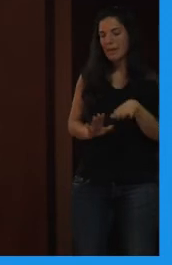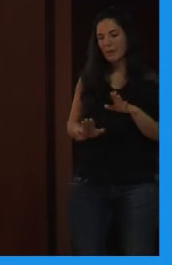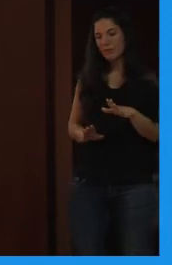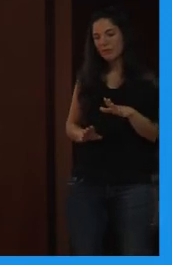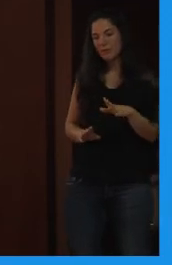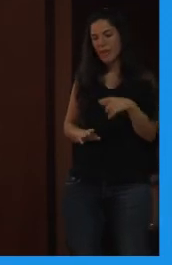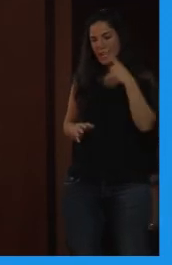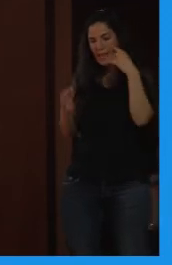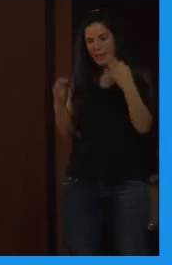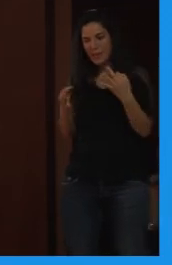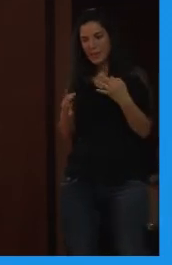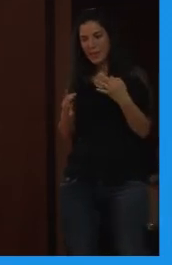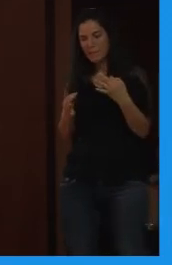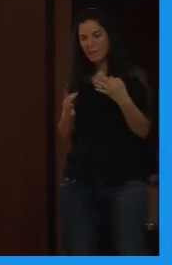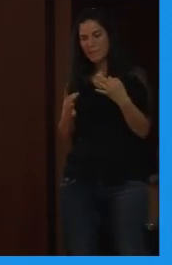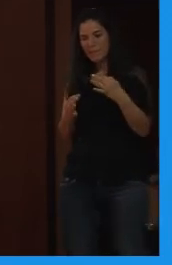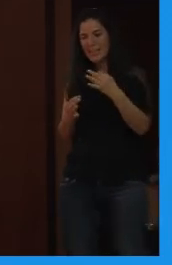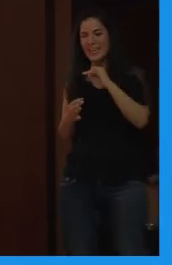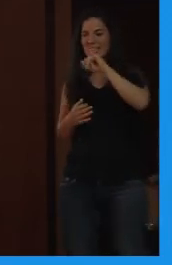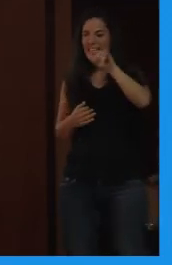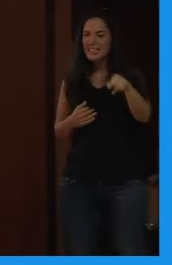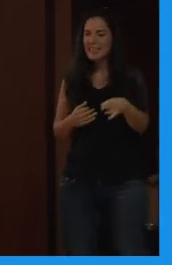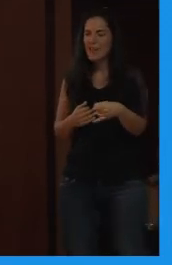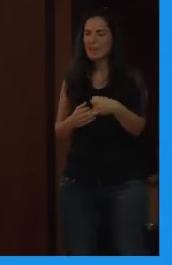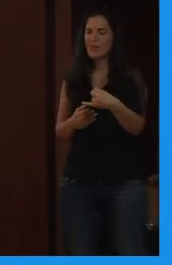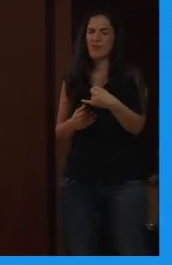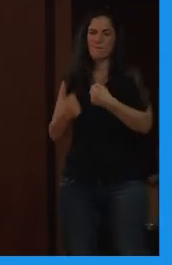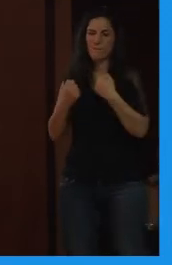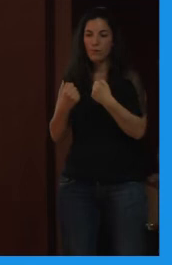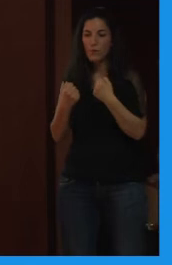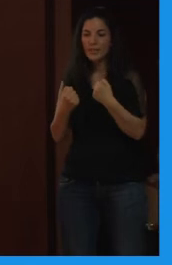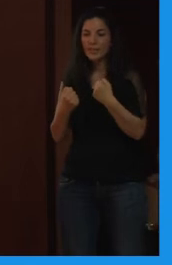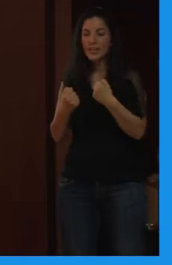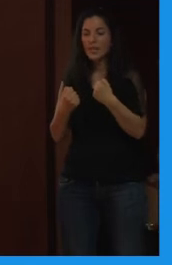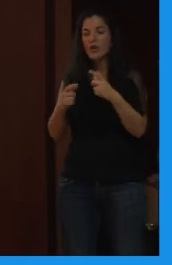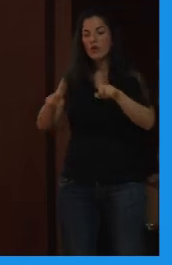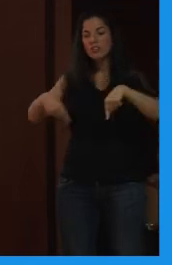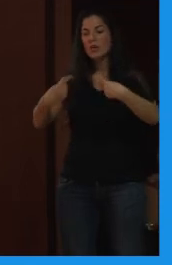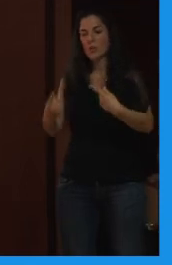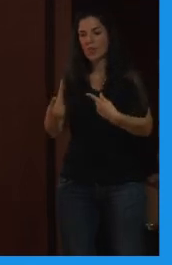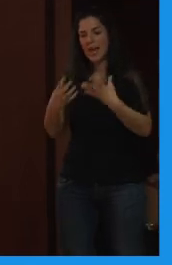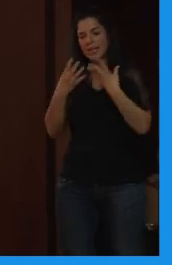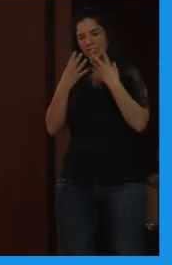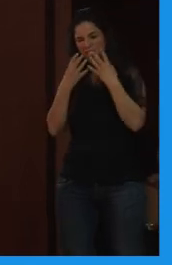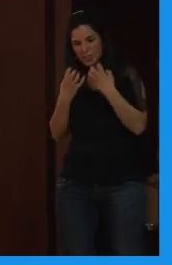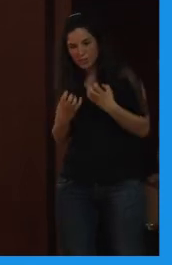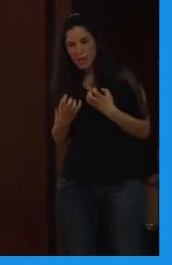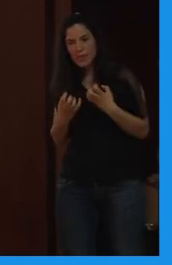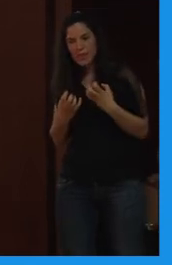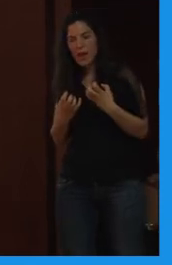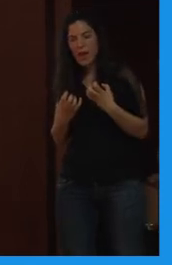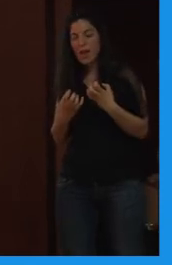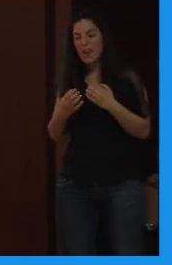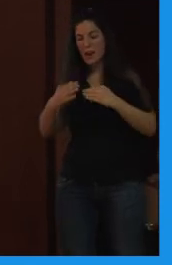verdad que el cansancio extremo de las enfermedades endocrinológicas os llevan a tristeza, os pueden llevar a aumento de peso porque se come más